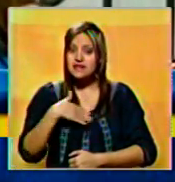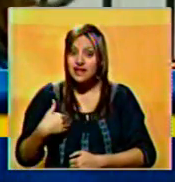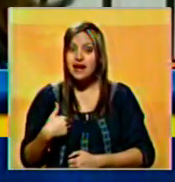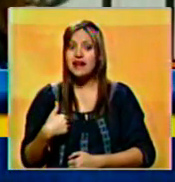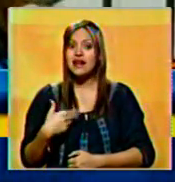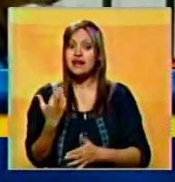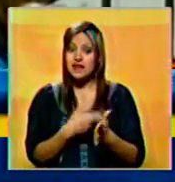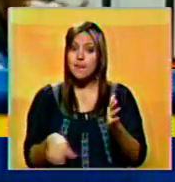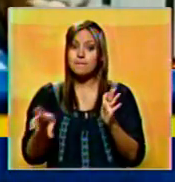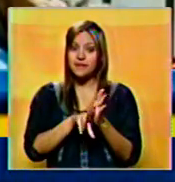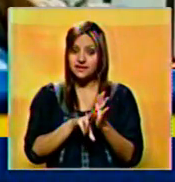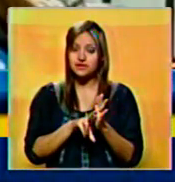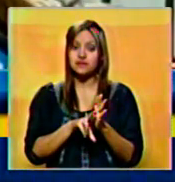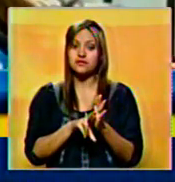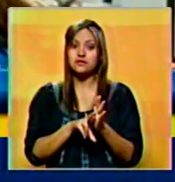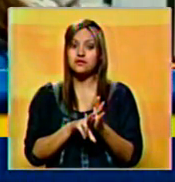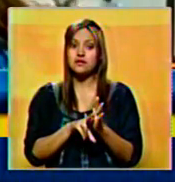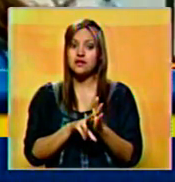a la reelección,